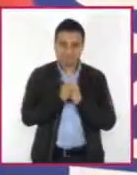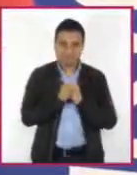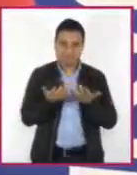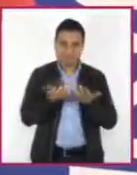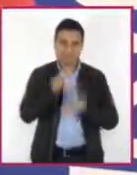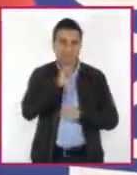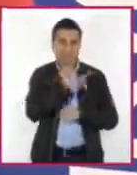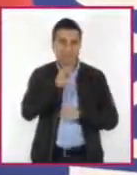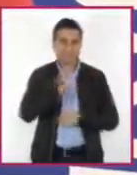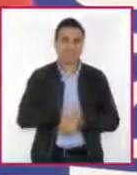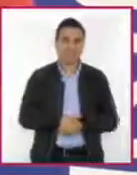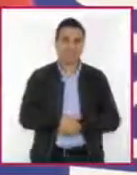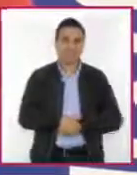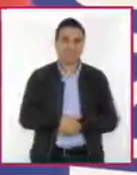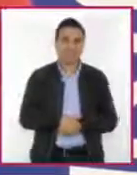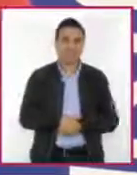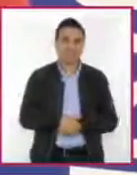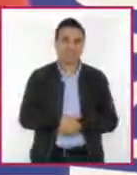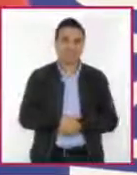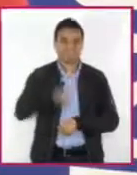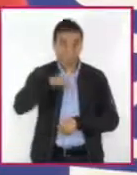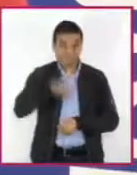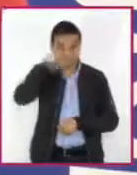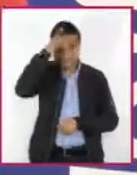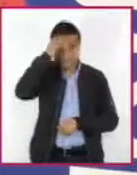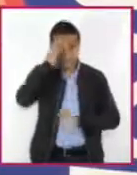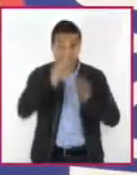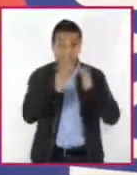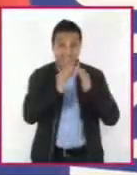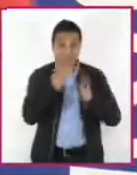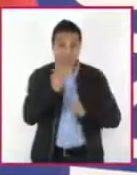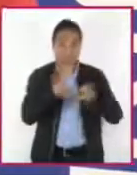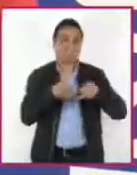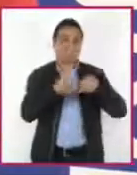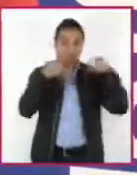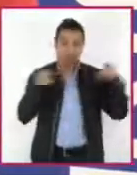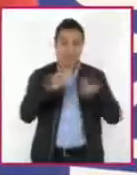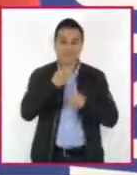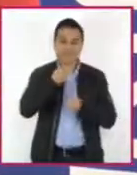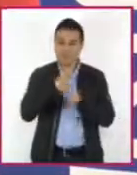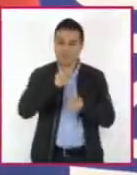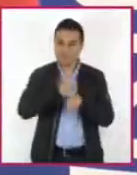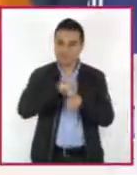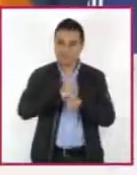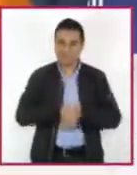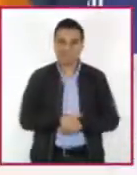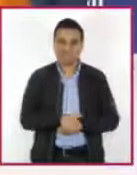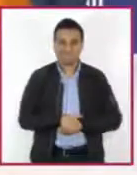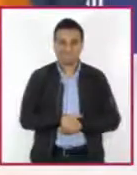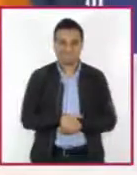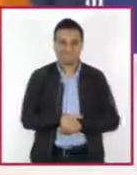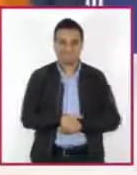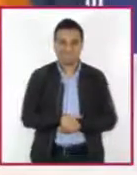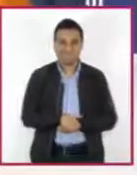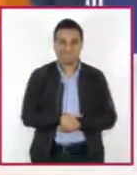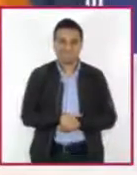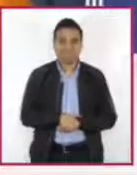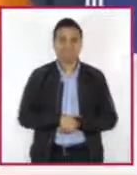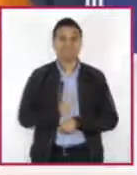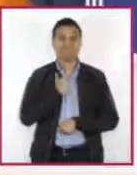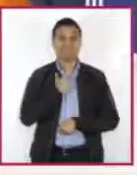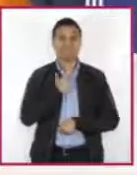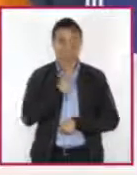2 correspondientes a la asignatura Historia, primer grado de educación secundaria. Nos da mucho gusto que